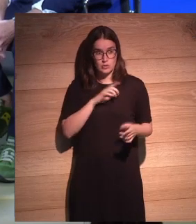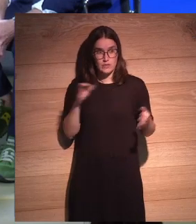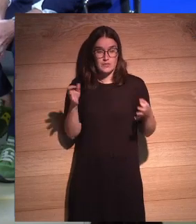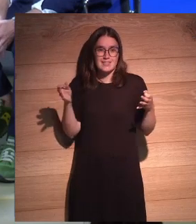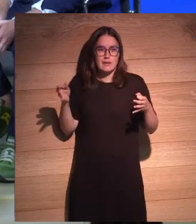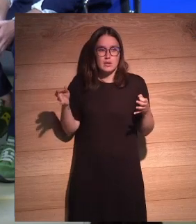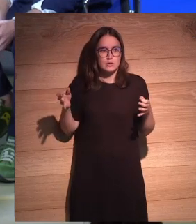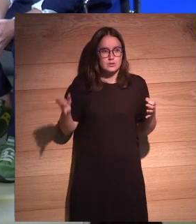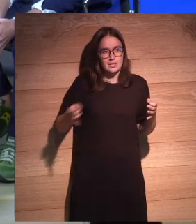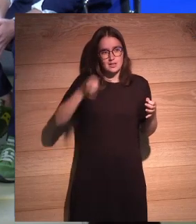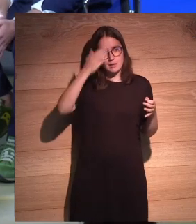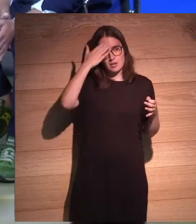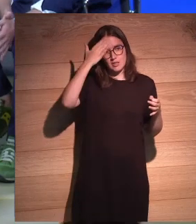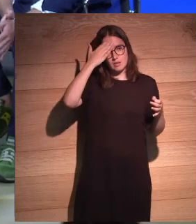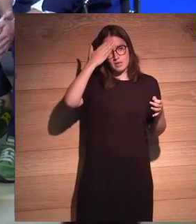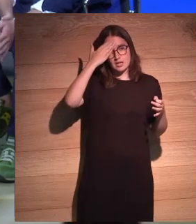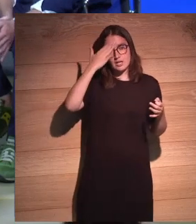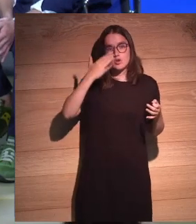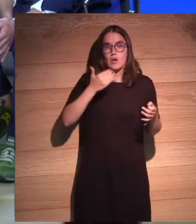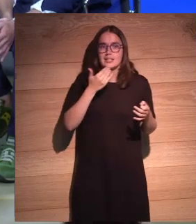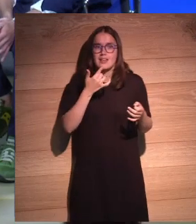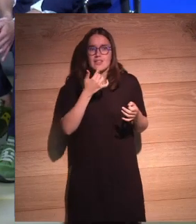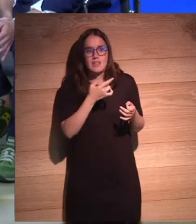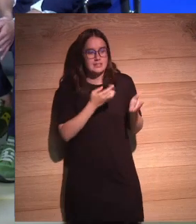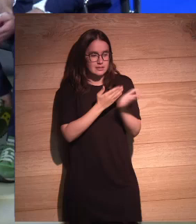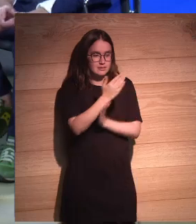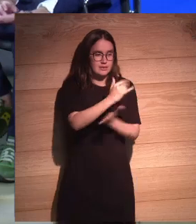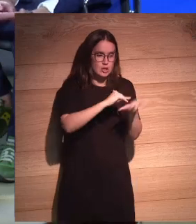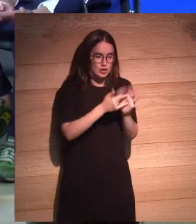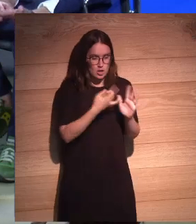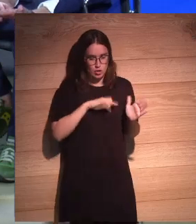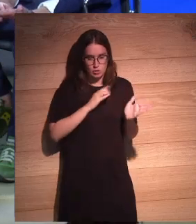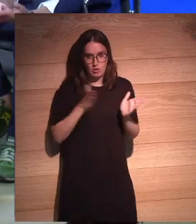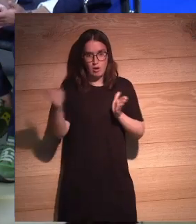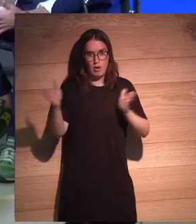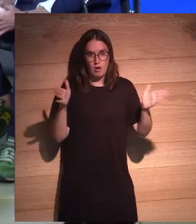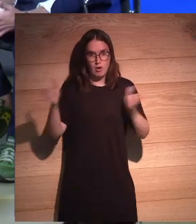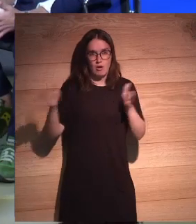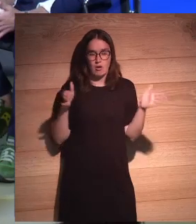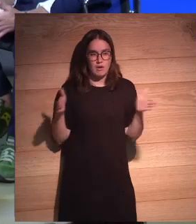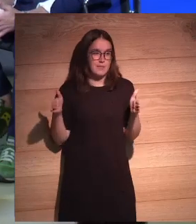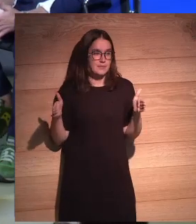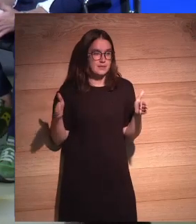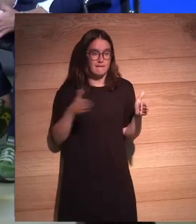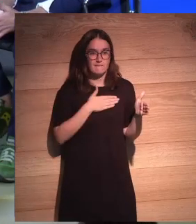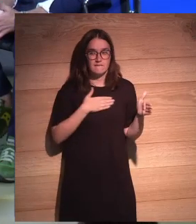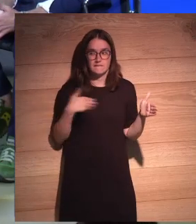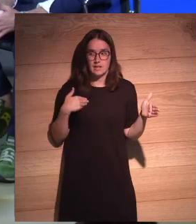una idea central. No es que por ahí vaya la tecnología y nosotros estemos por aquí y